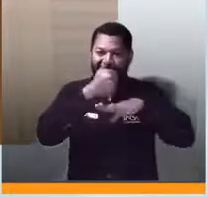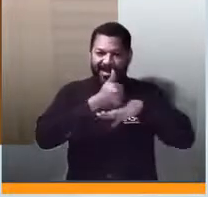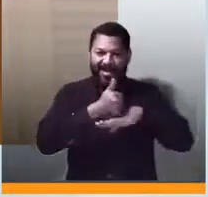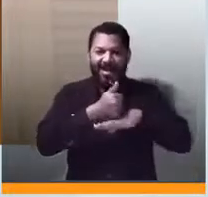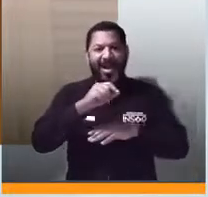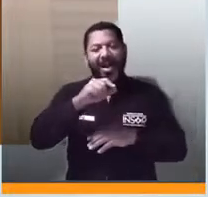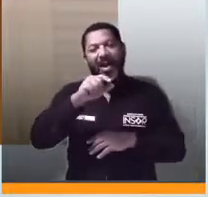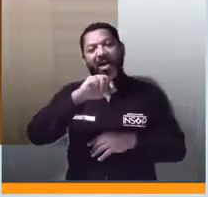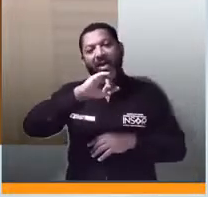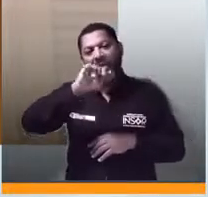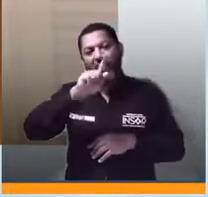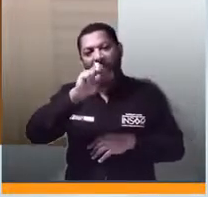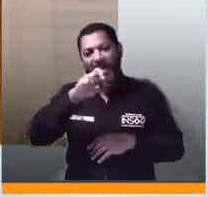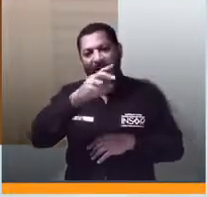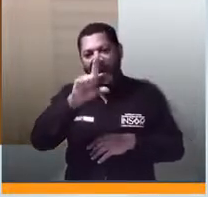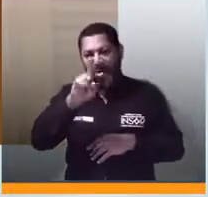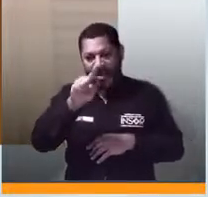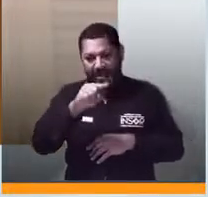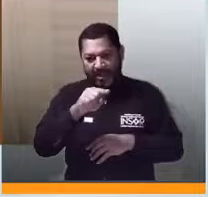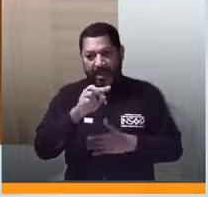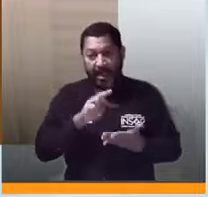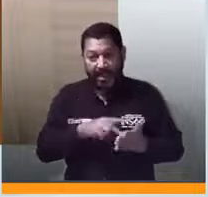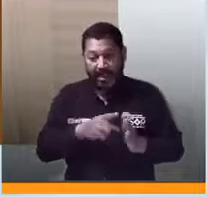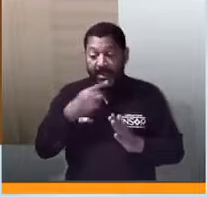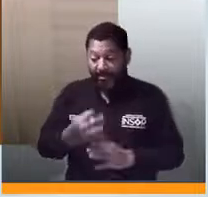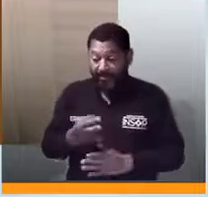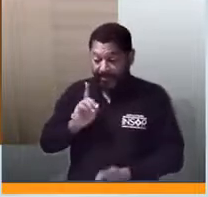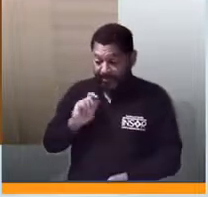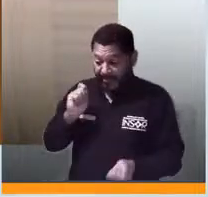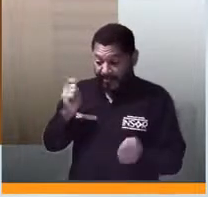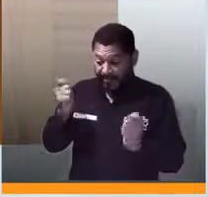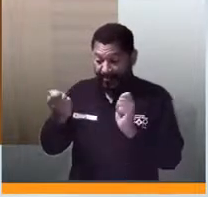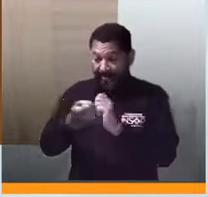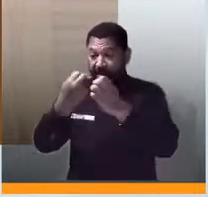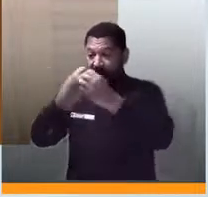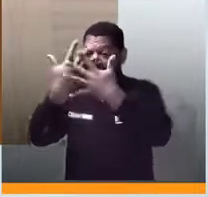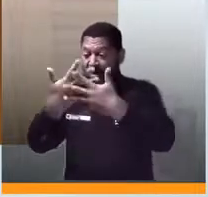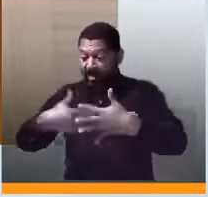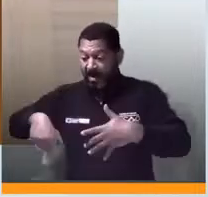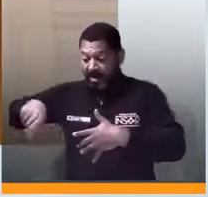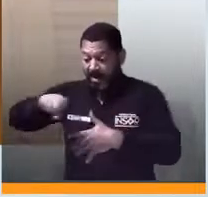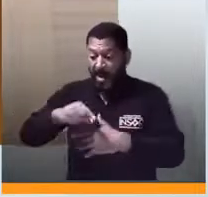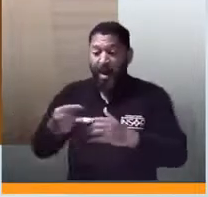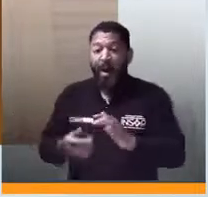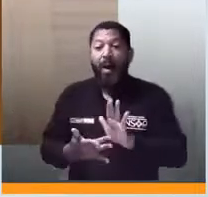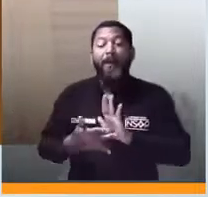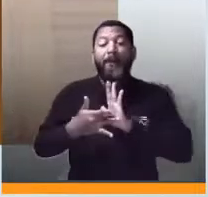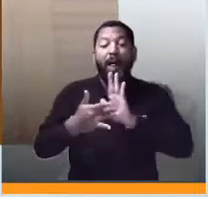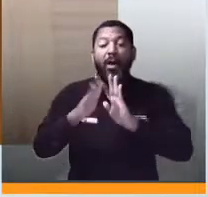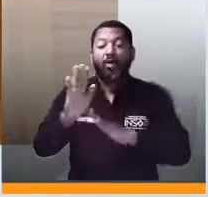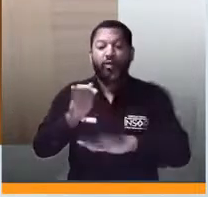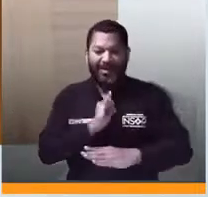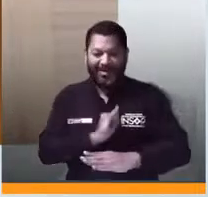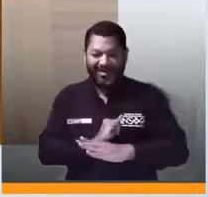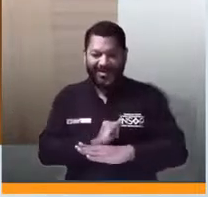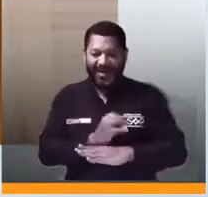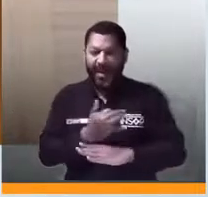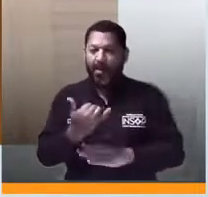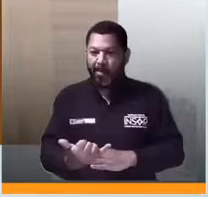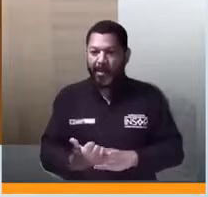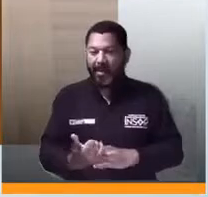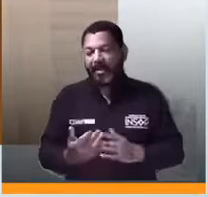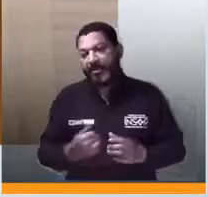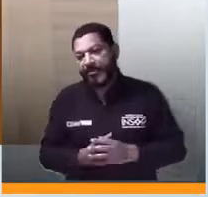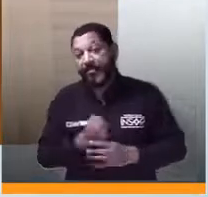Luis, que requiere una transformación estructural de los modelos institucionales. Así